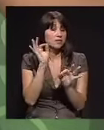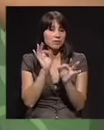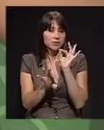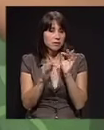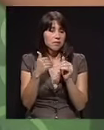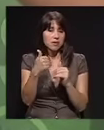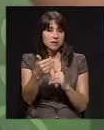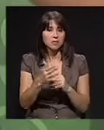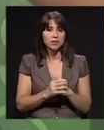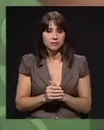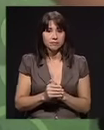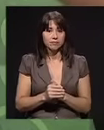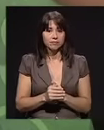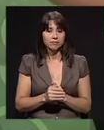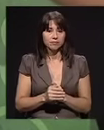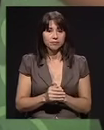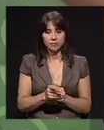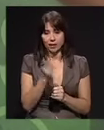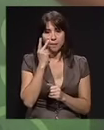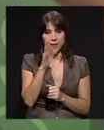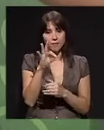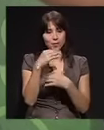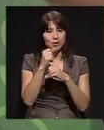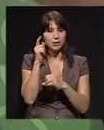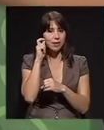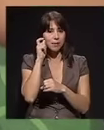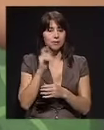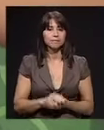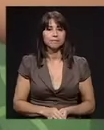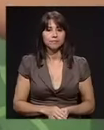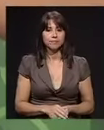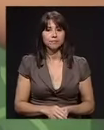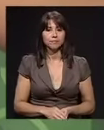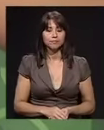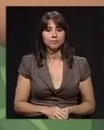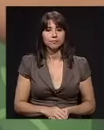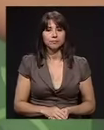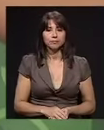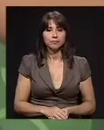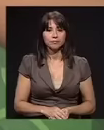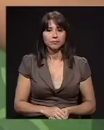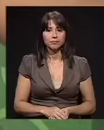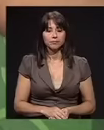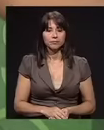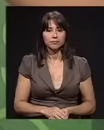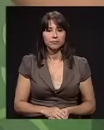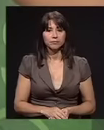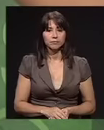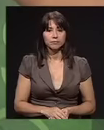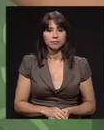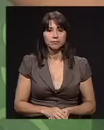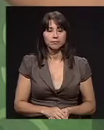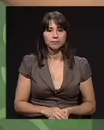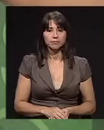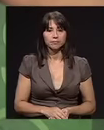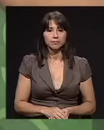Después simplemente se abre acá. Y se empieza a colocar el cabello dentro.